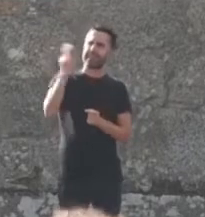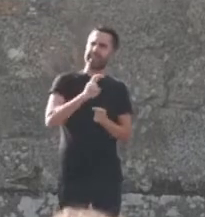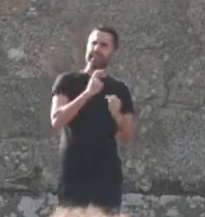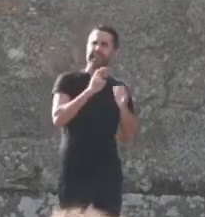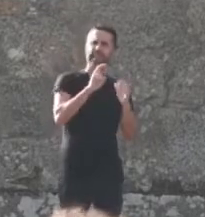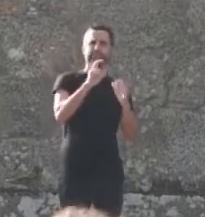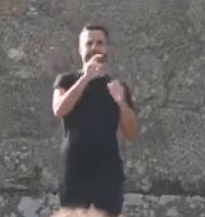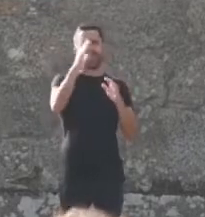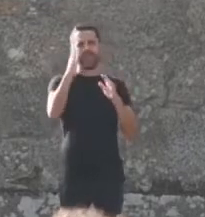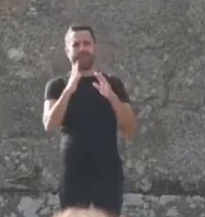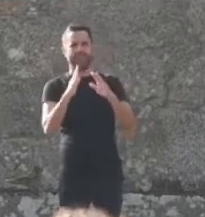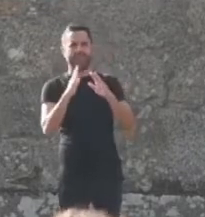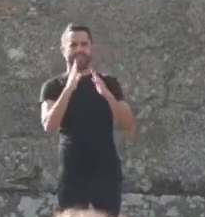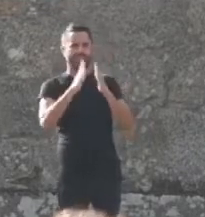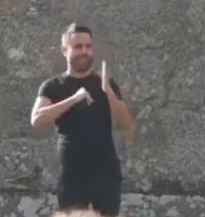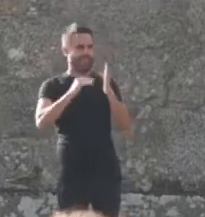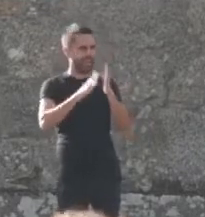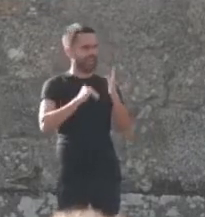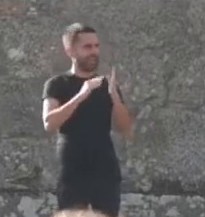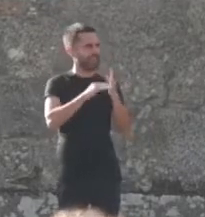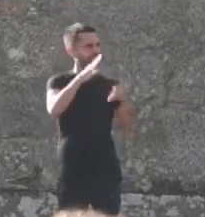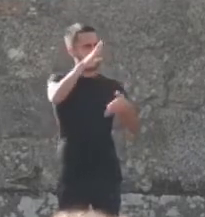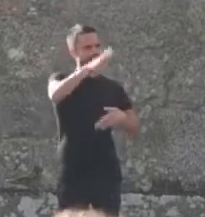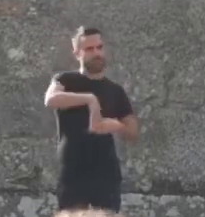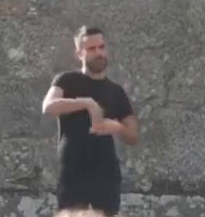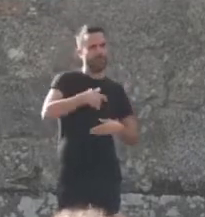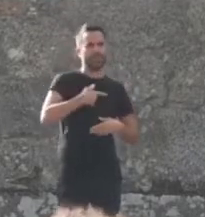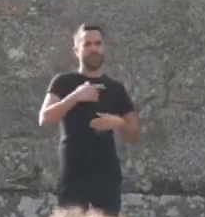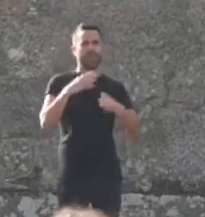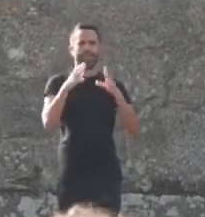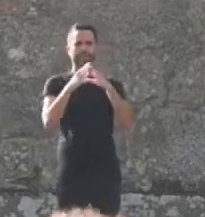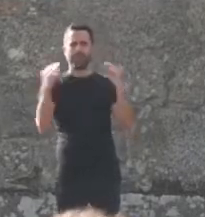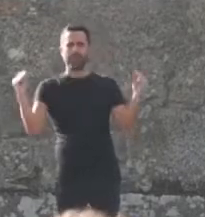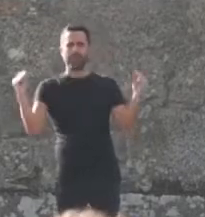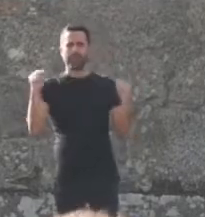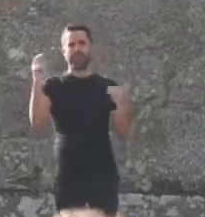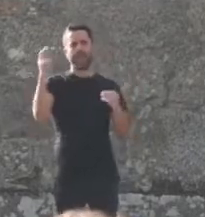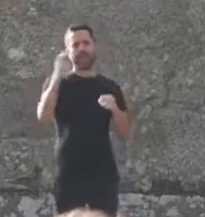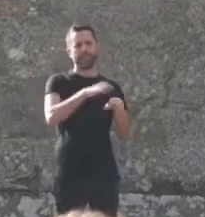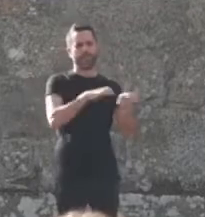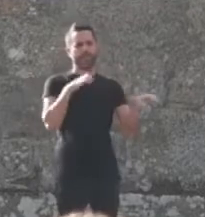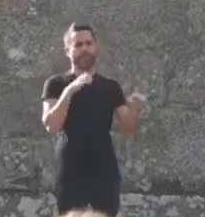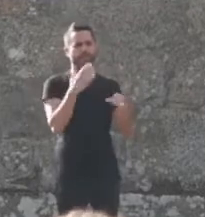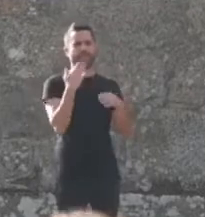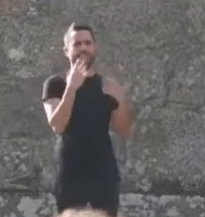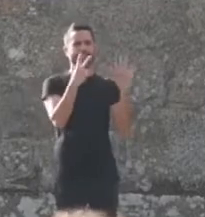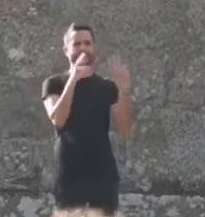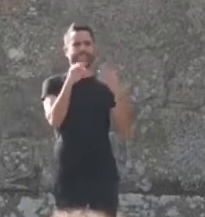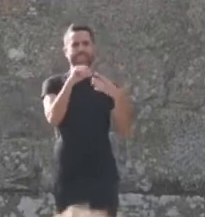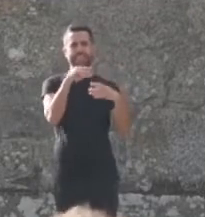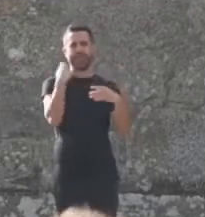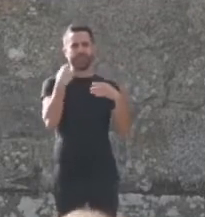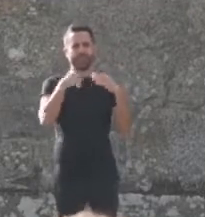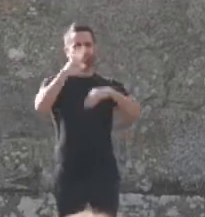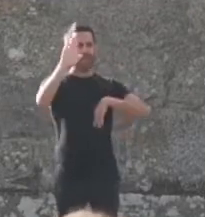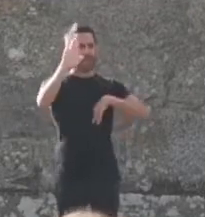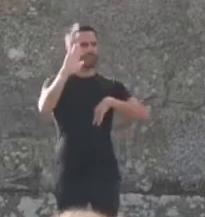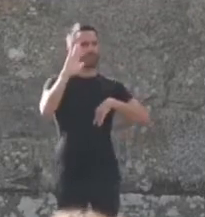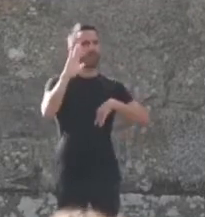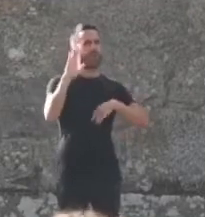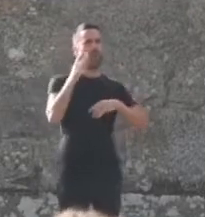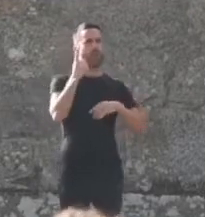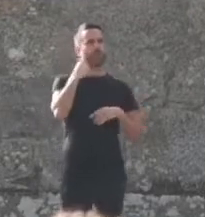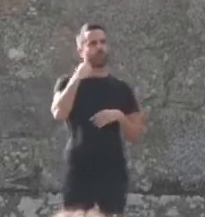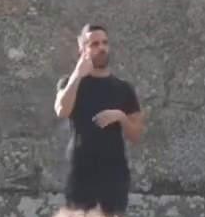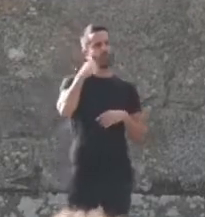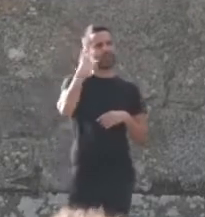Cataluña, de Andalucía, que tiñan a maioría máis de 70 anos, que estaban acostumados a outros climas e que sufriron aquí